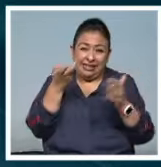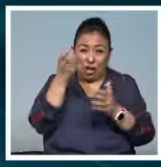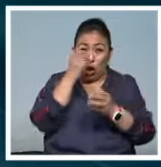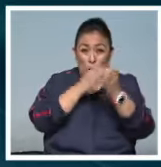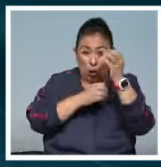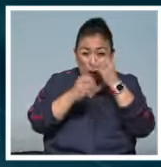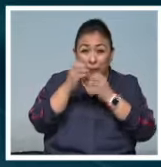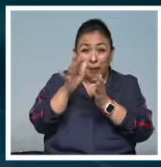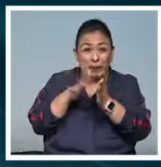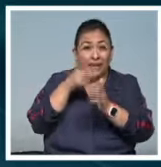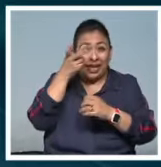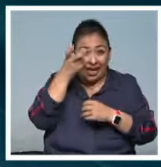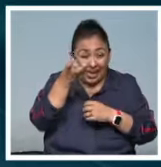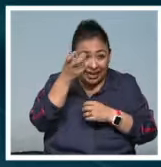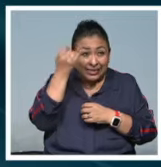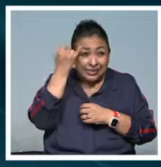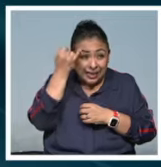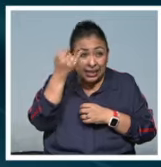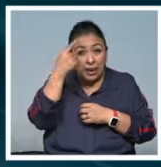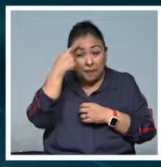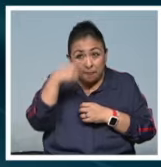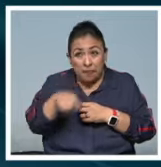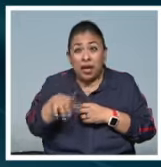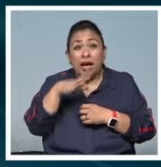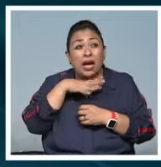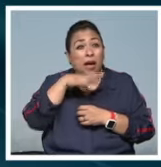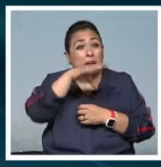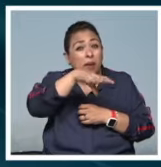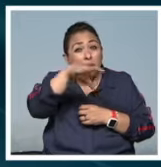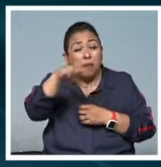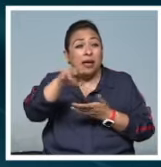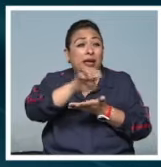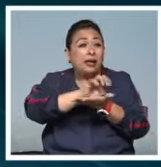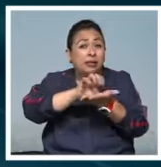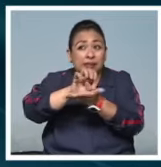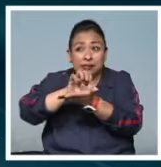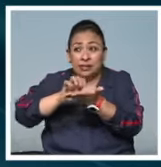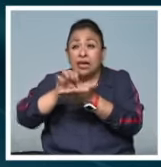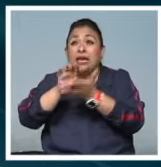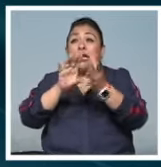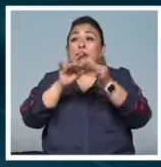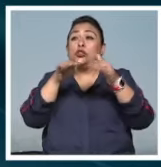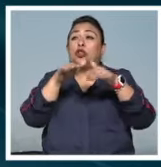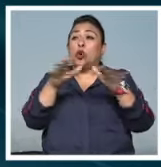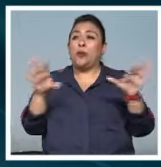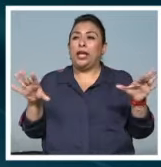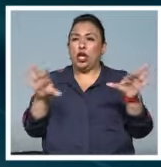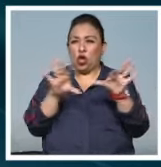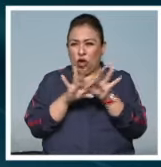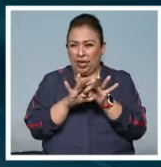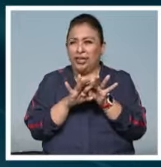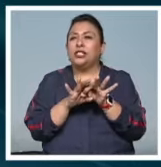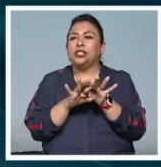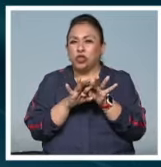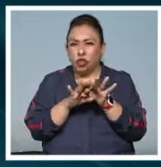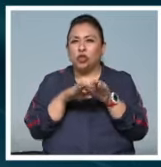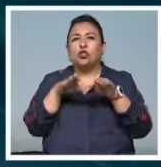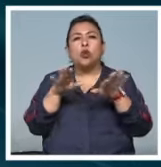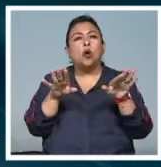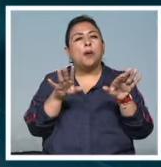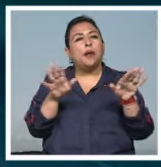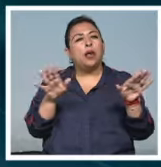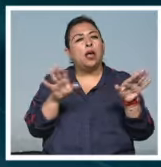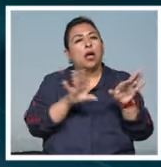obra se inspira de eso, para crear escenas que hablan de conexión, que hablan de